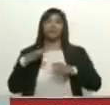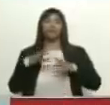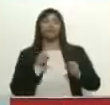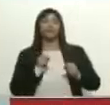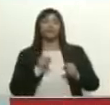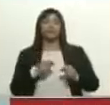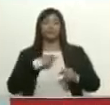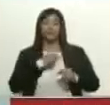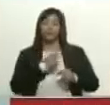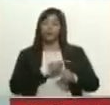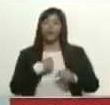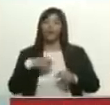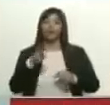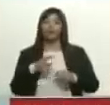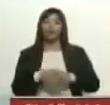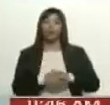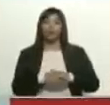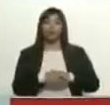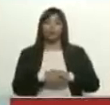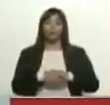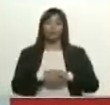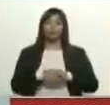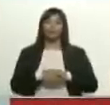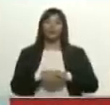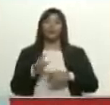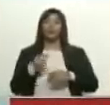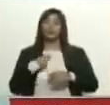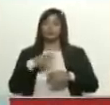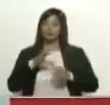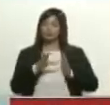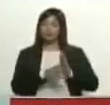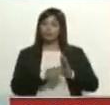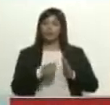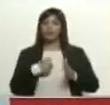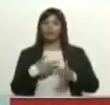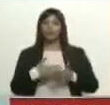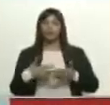poder venezolano para simplemente robarnos las riquezas